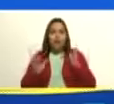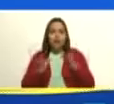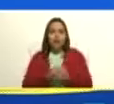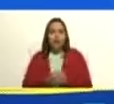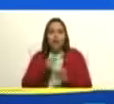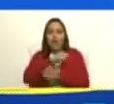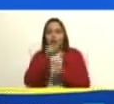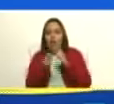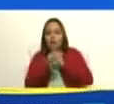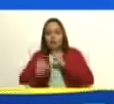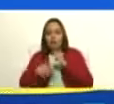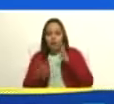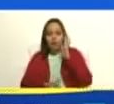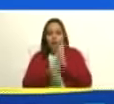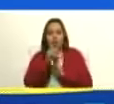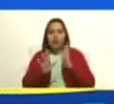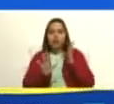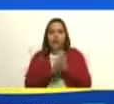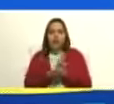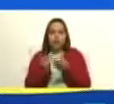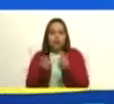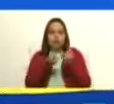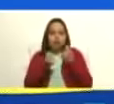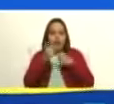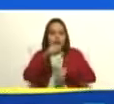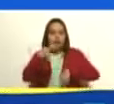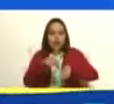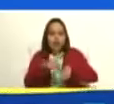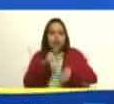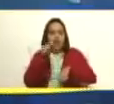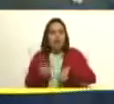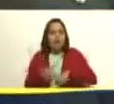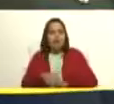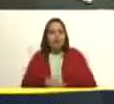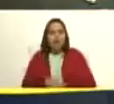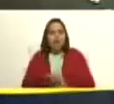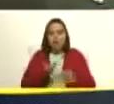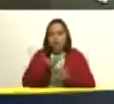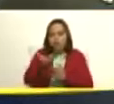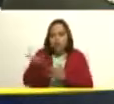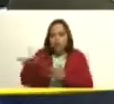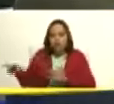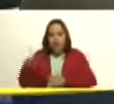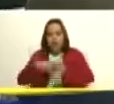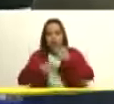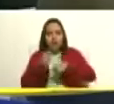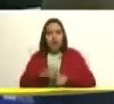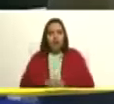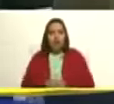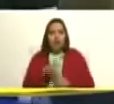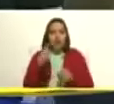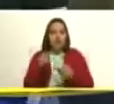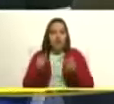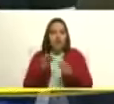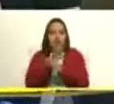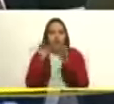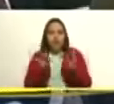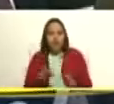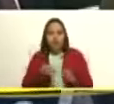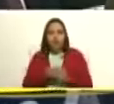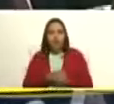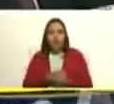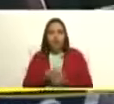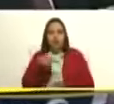distorsiones que puedan estar afectando la producción nacional y el comercio y la distribución. Así que en su conjunto, este espacio del